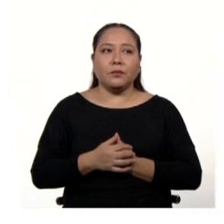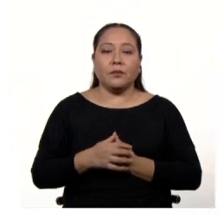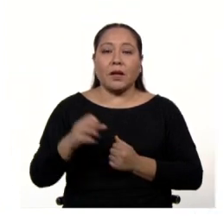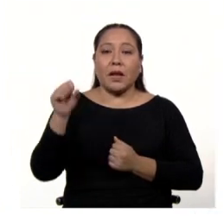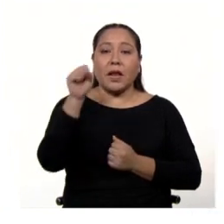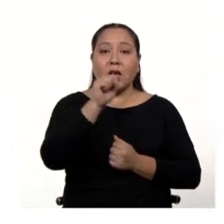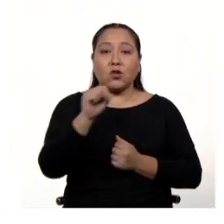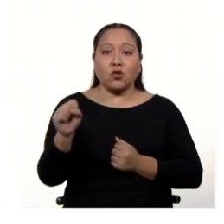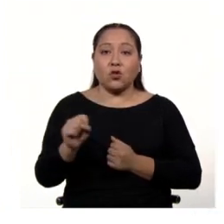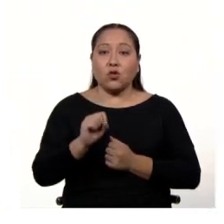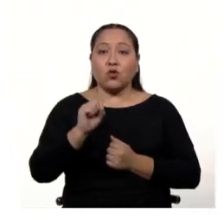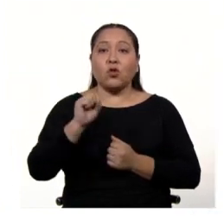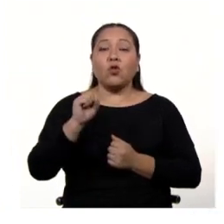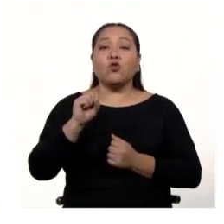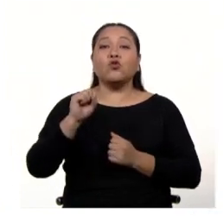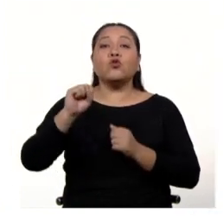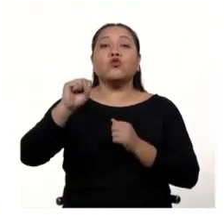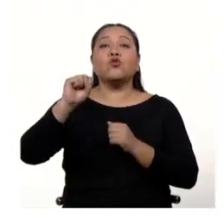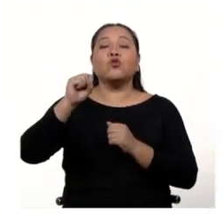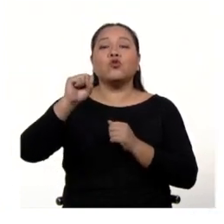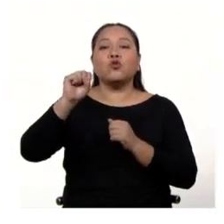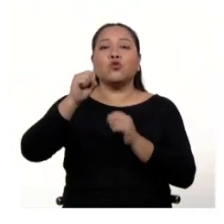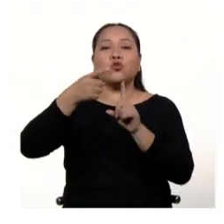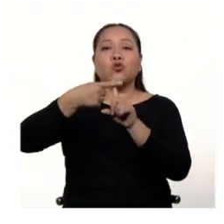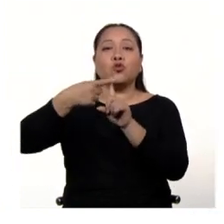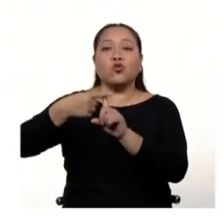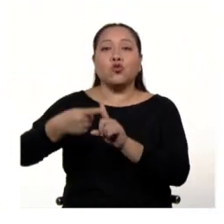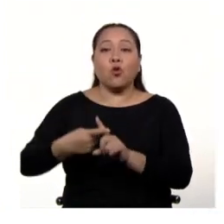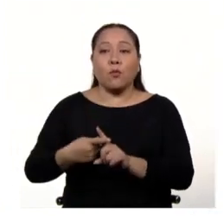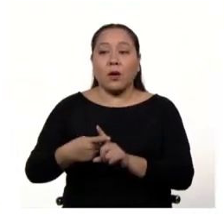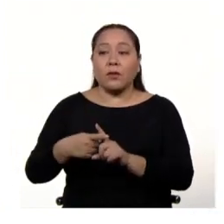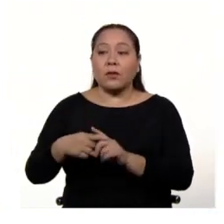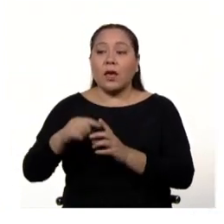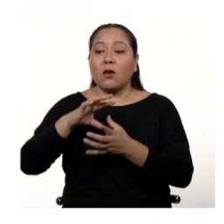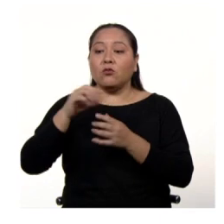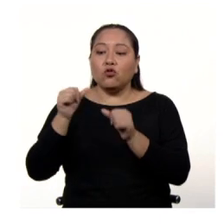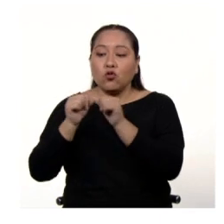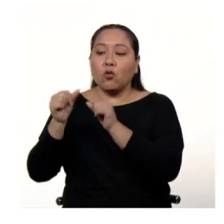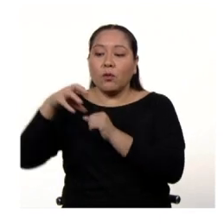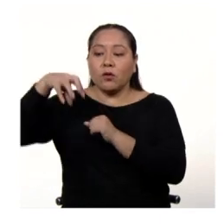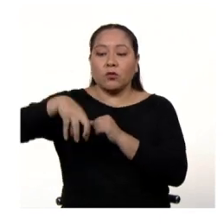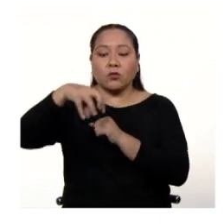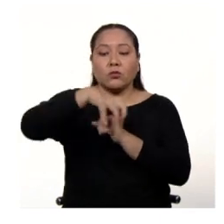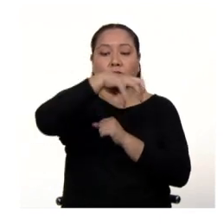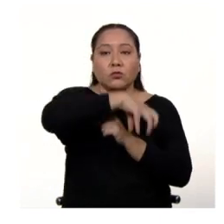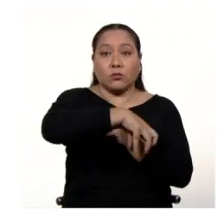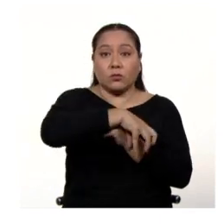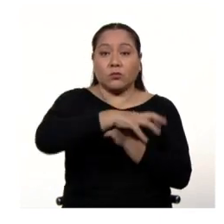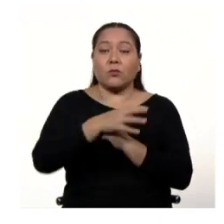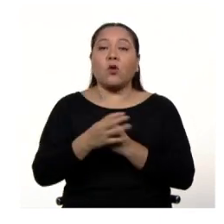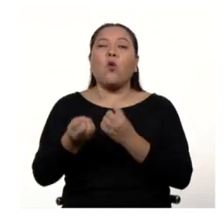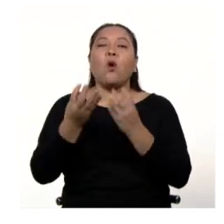La suma de los n primeros términos de una progresión geométrica de razón R es: